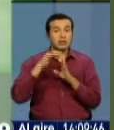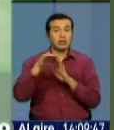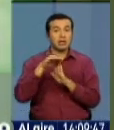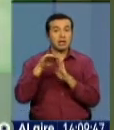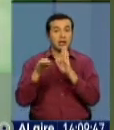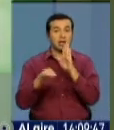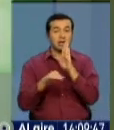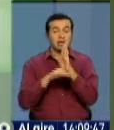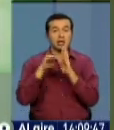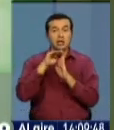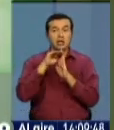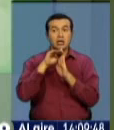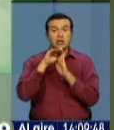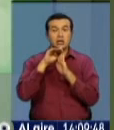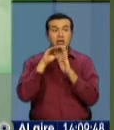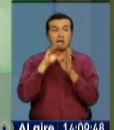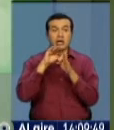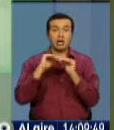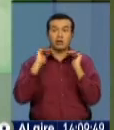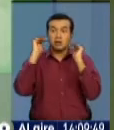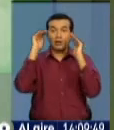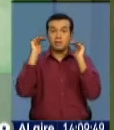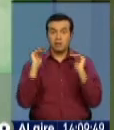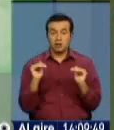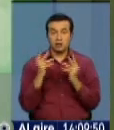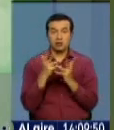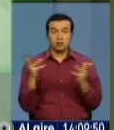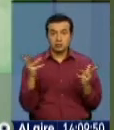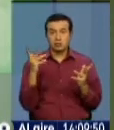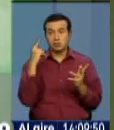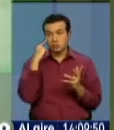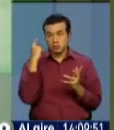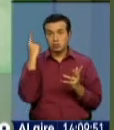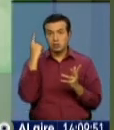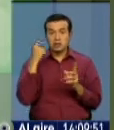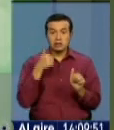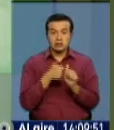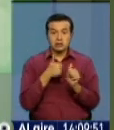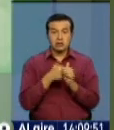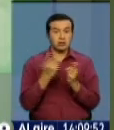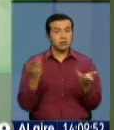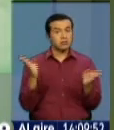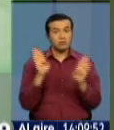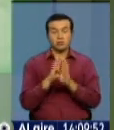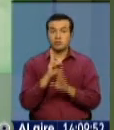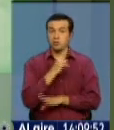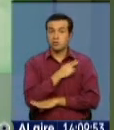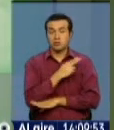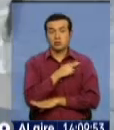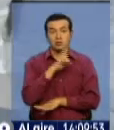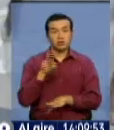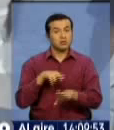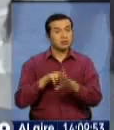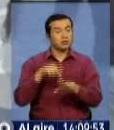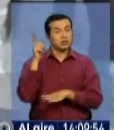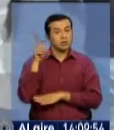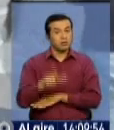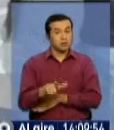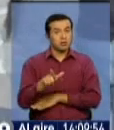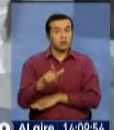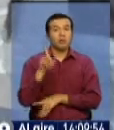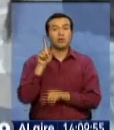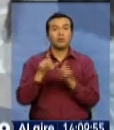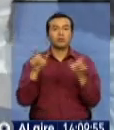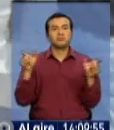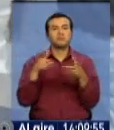de descender de categoría. ¿Qué implicaría aquello? Estaríamos a puertas de un cierre definitivo de la Universidad Nacional de Loja. Frente a ello,